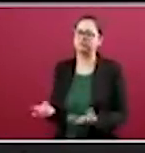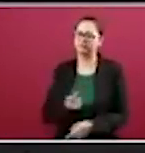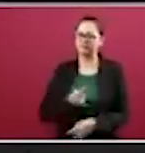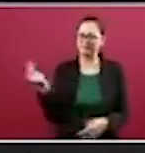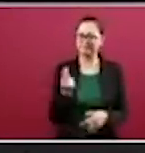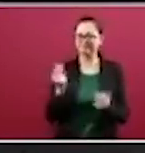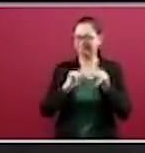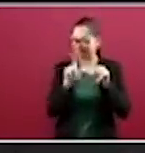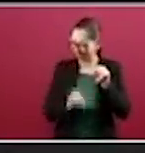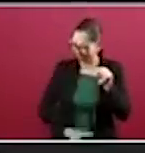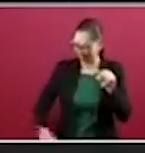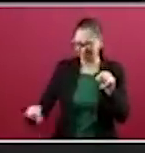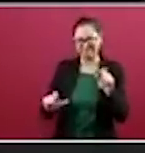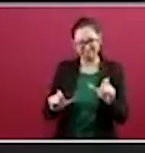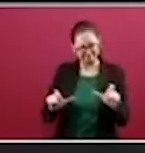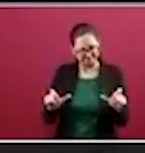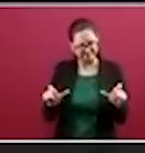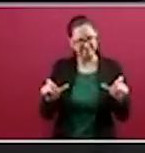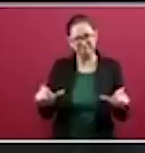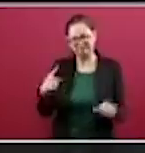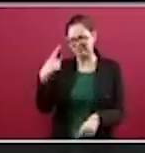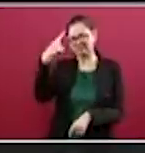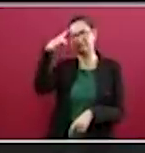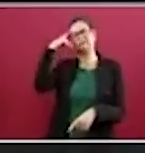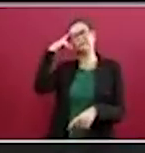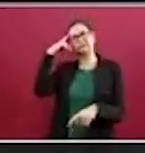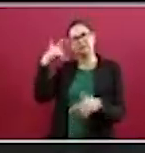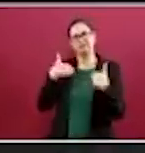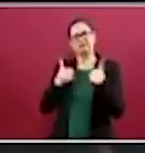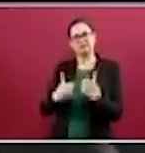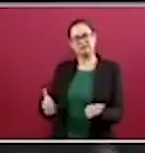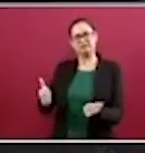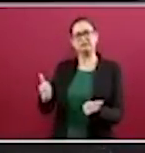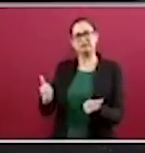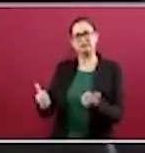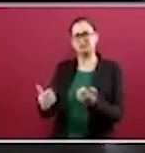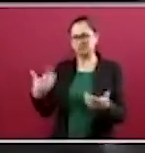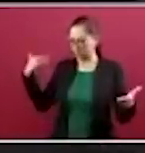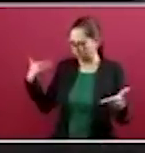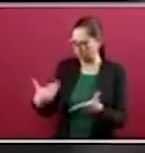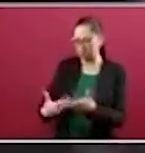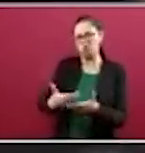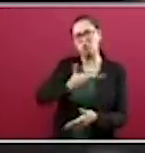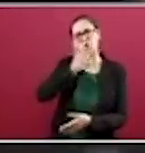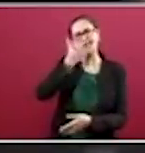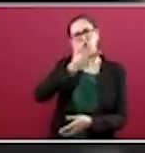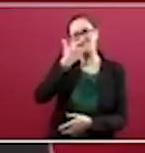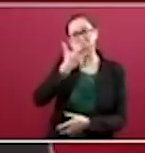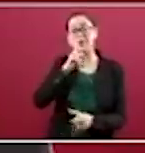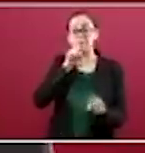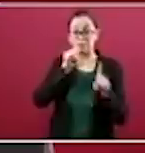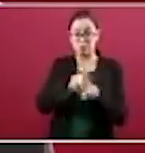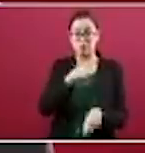Guardia Nacional con mística, con formación, y también les